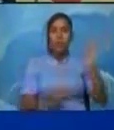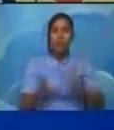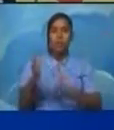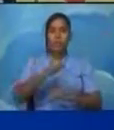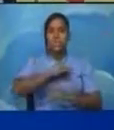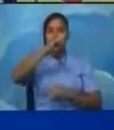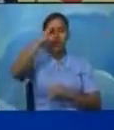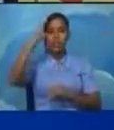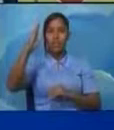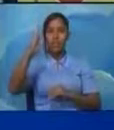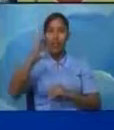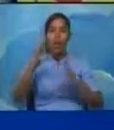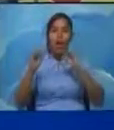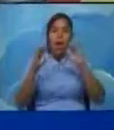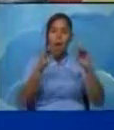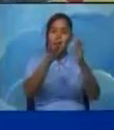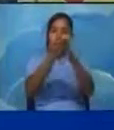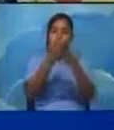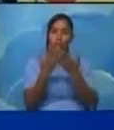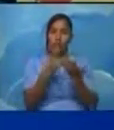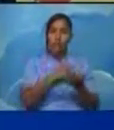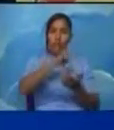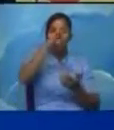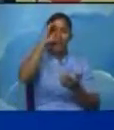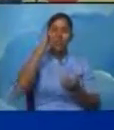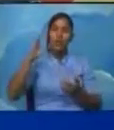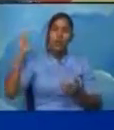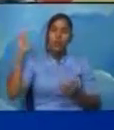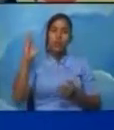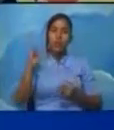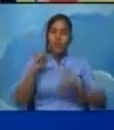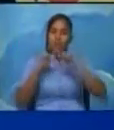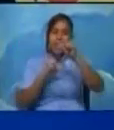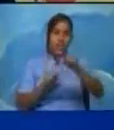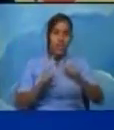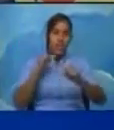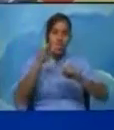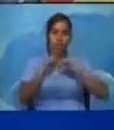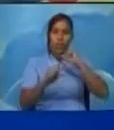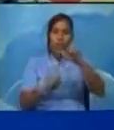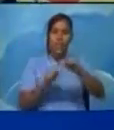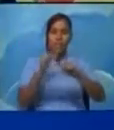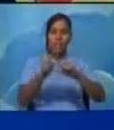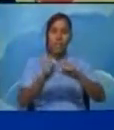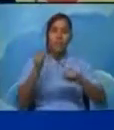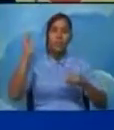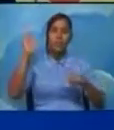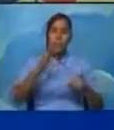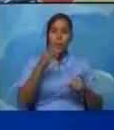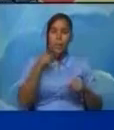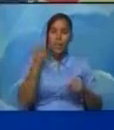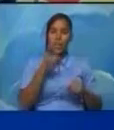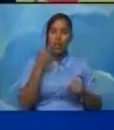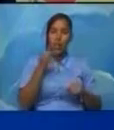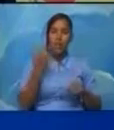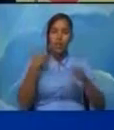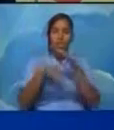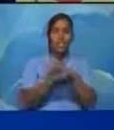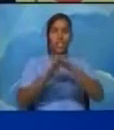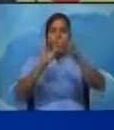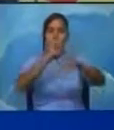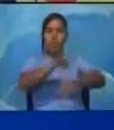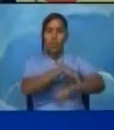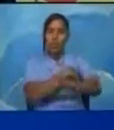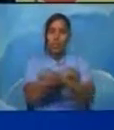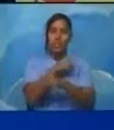Dios, hablando la palabra de Dios, y vendrá generación tras generación. Vienen los jóvenes cuando salen de la